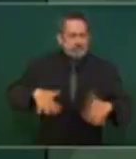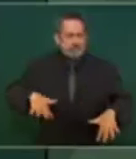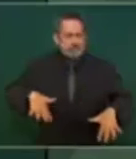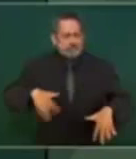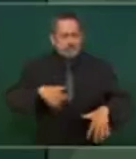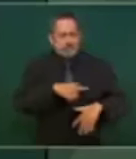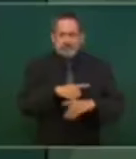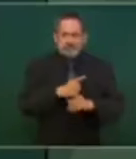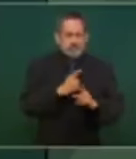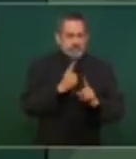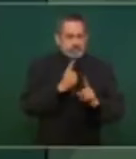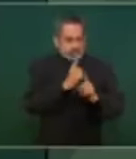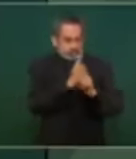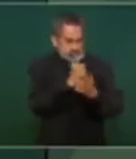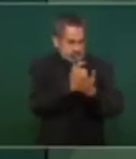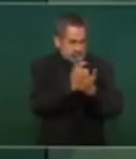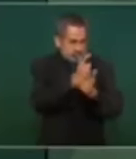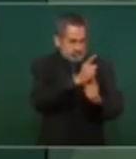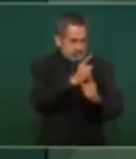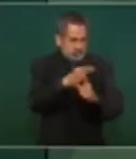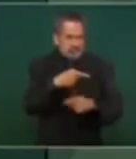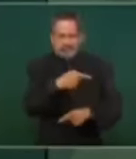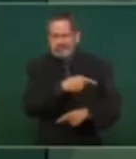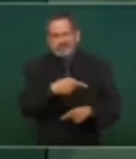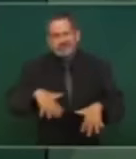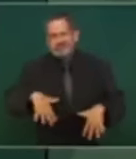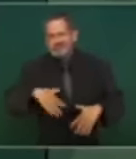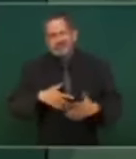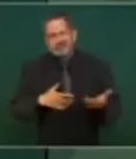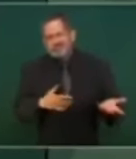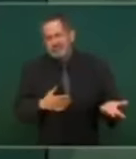que amenazan de que con eso